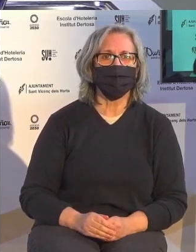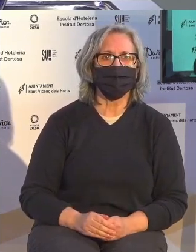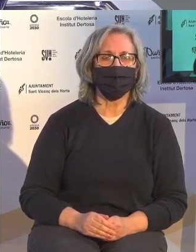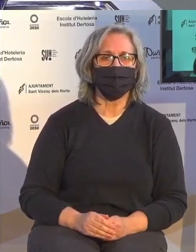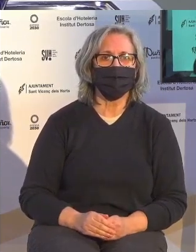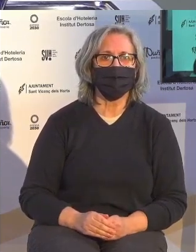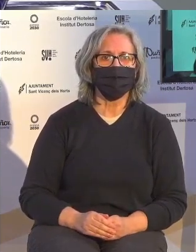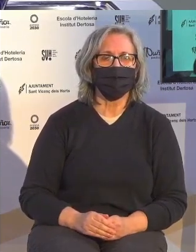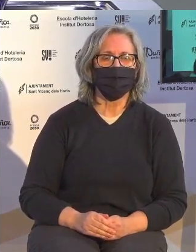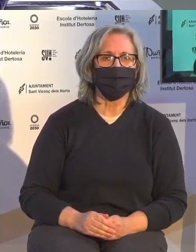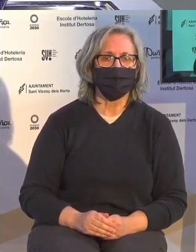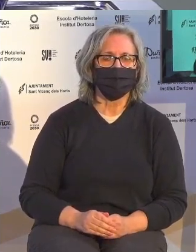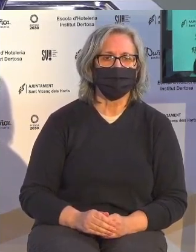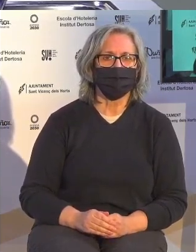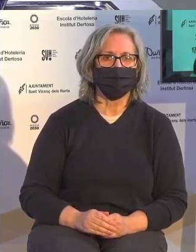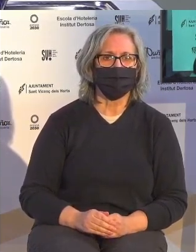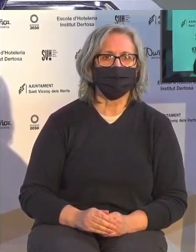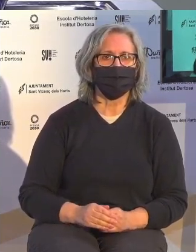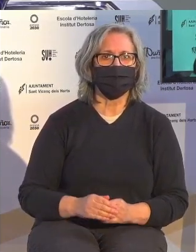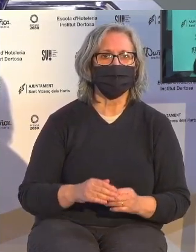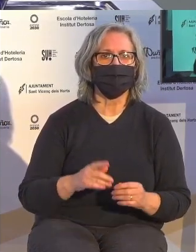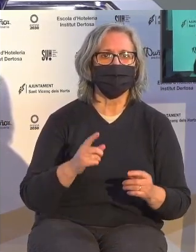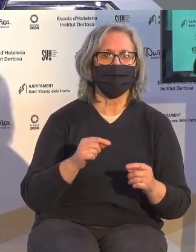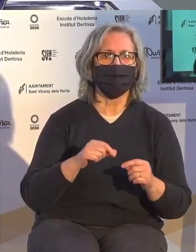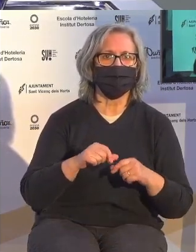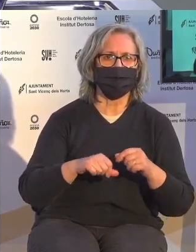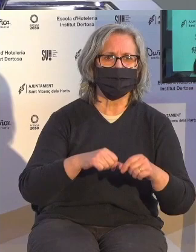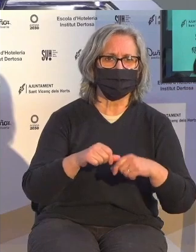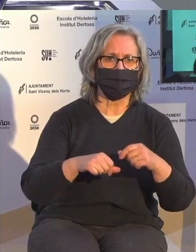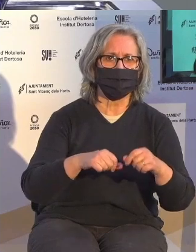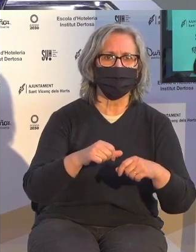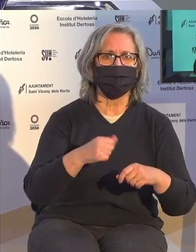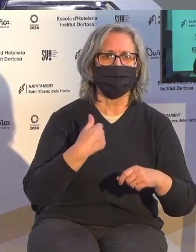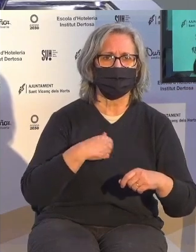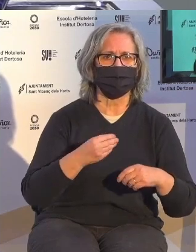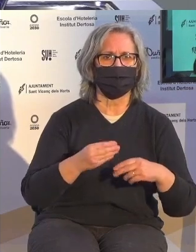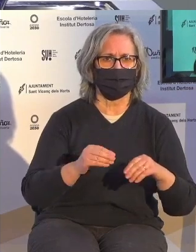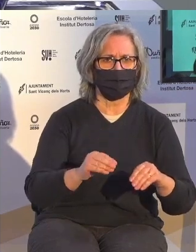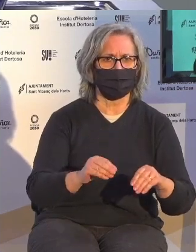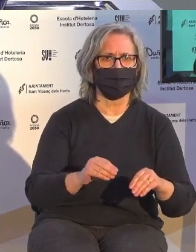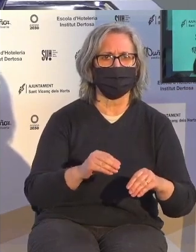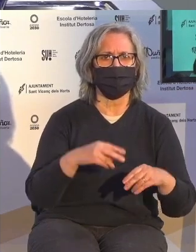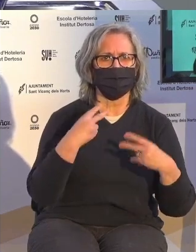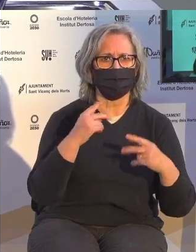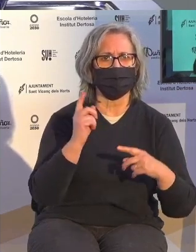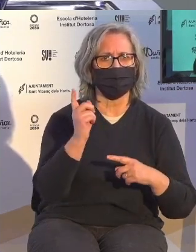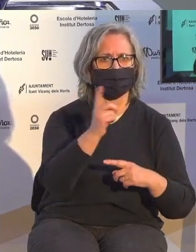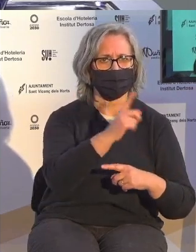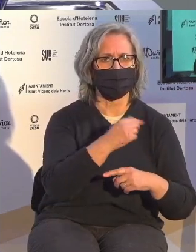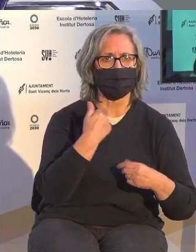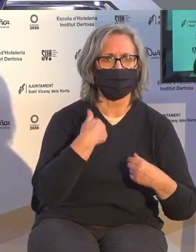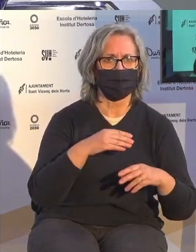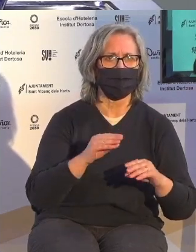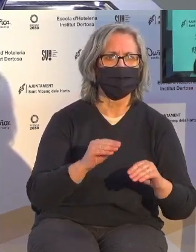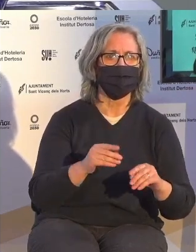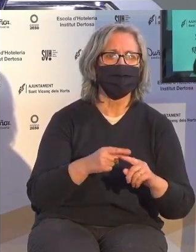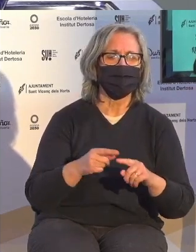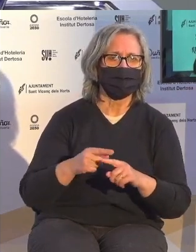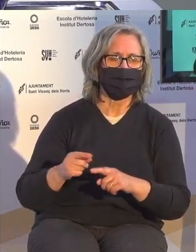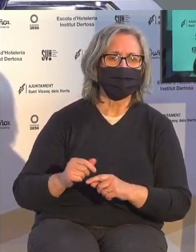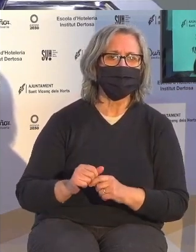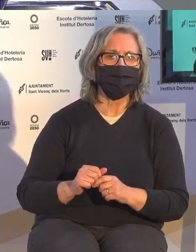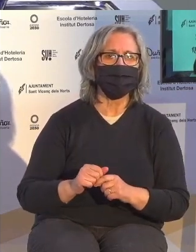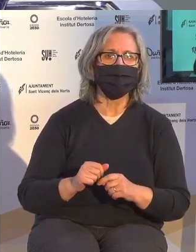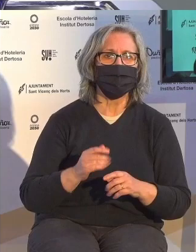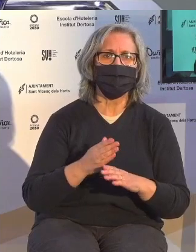varios restaurantes diferentes y ahí tengo utilizado una una cuchara de delató